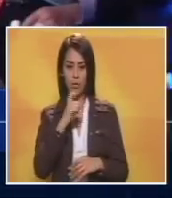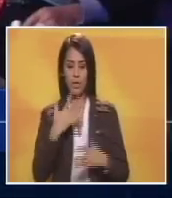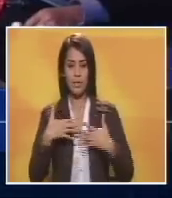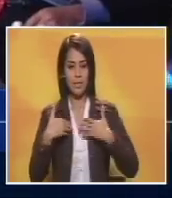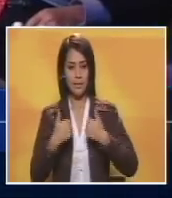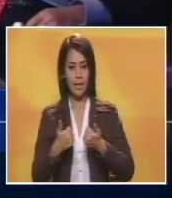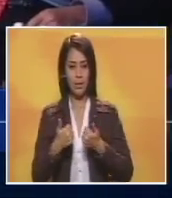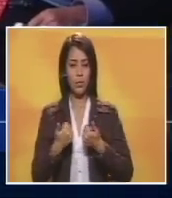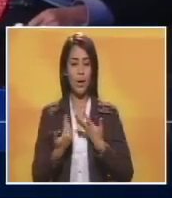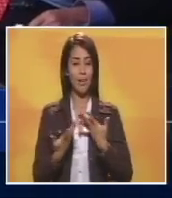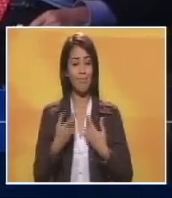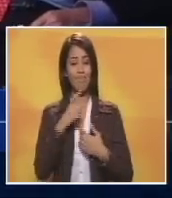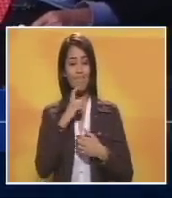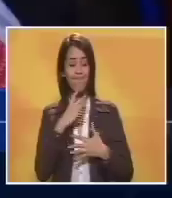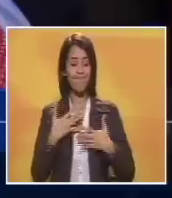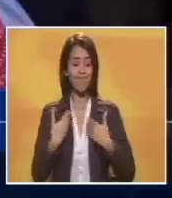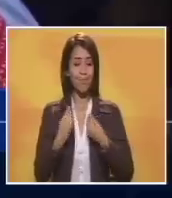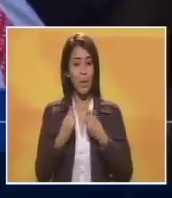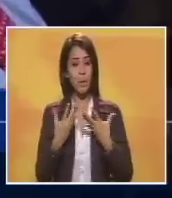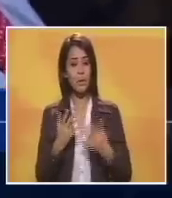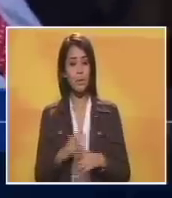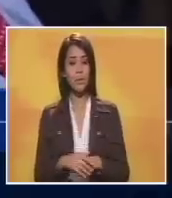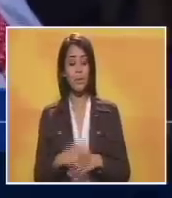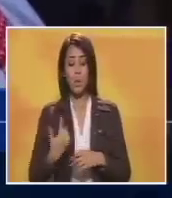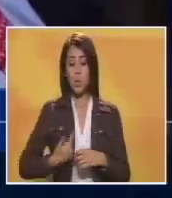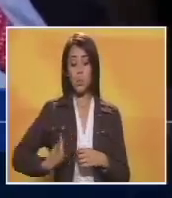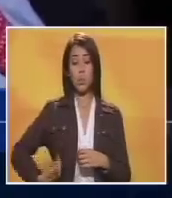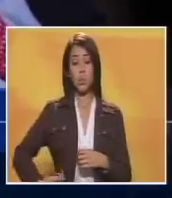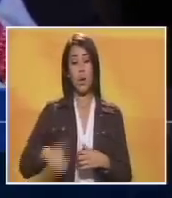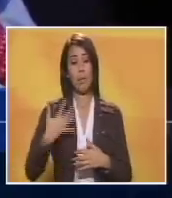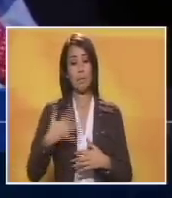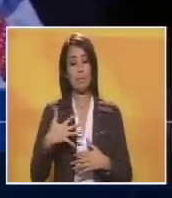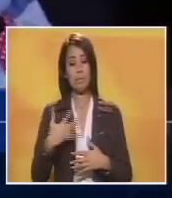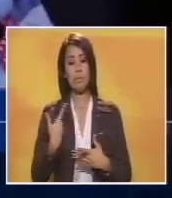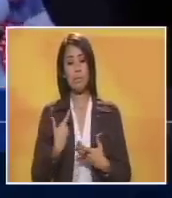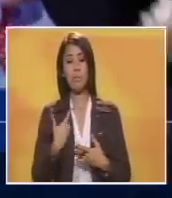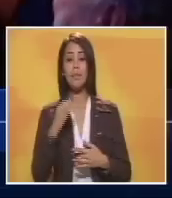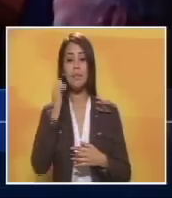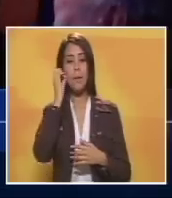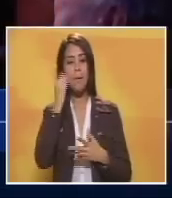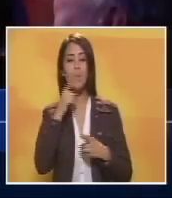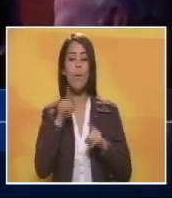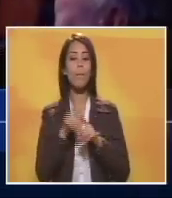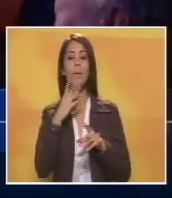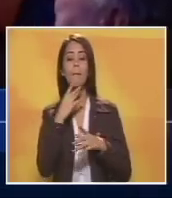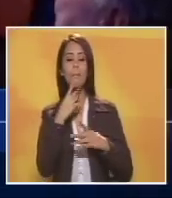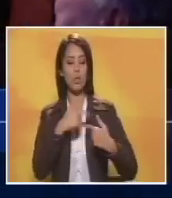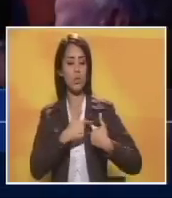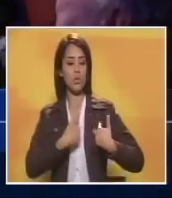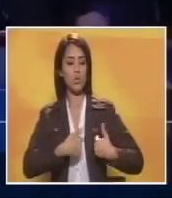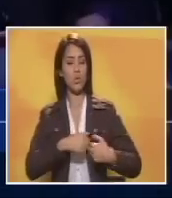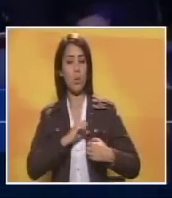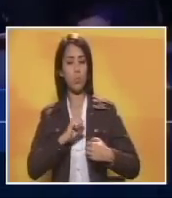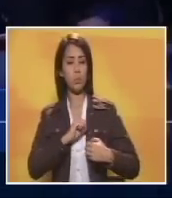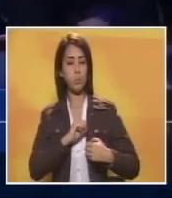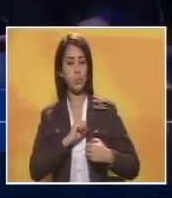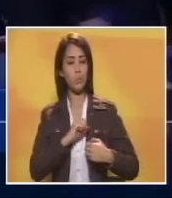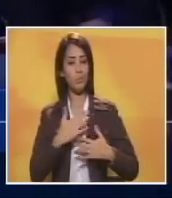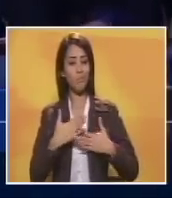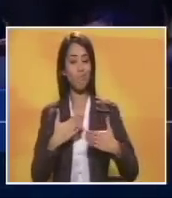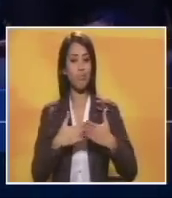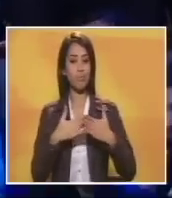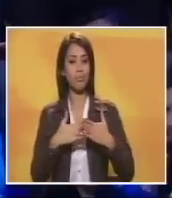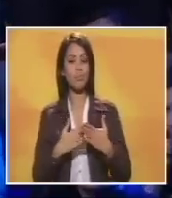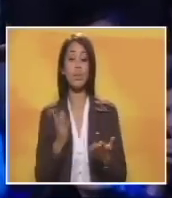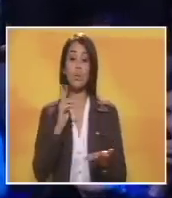salud es delicado, padece una obstrucción pulmonar crónica que afecta su capacidad cardíaca, por lo que ha sido ingresada en